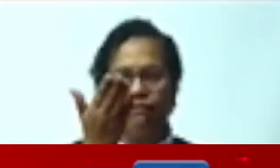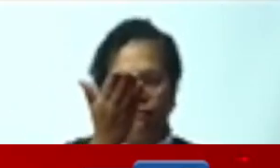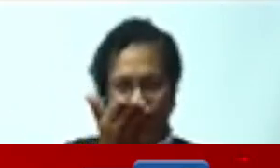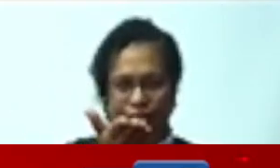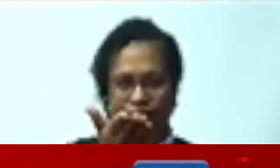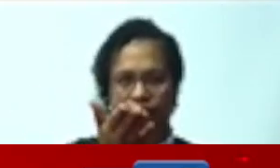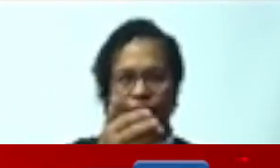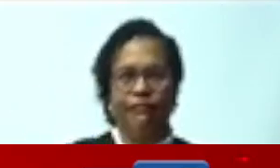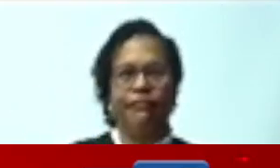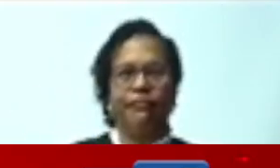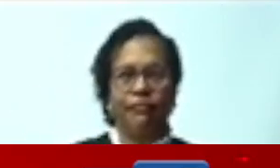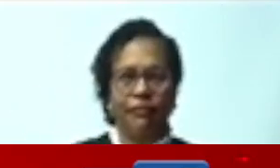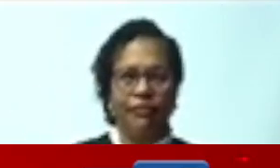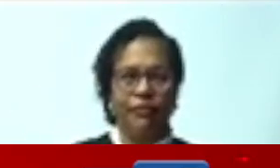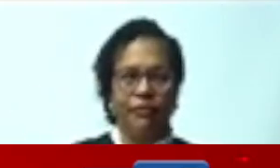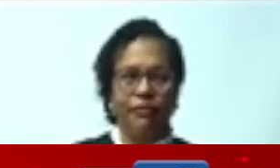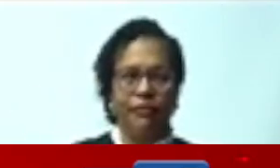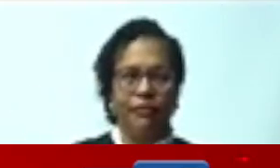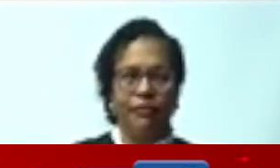planteamientos,